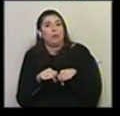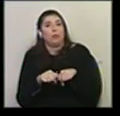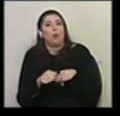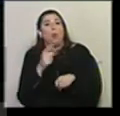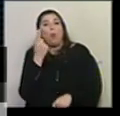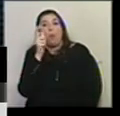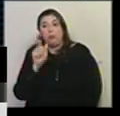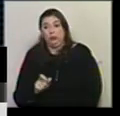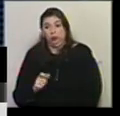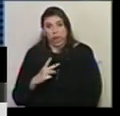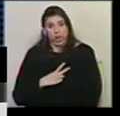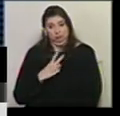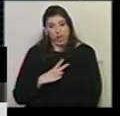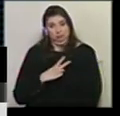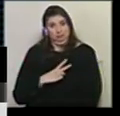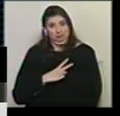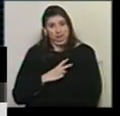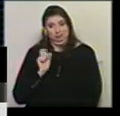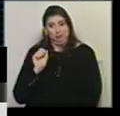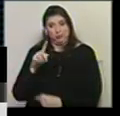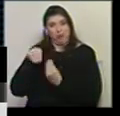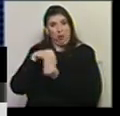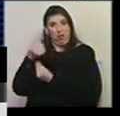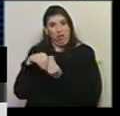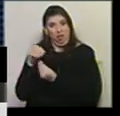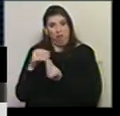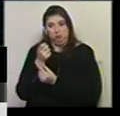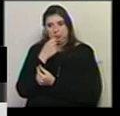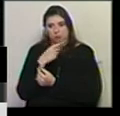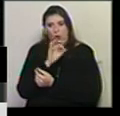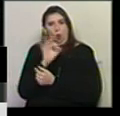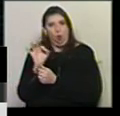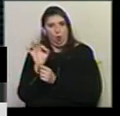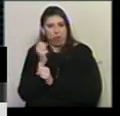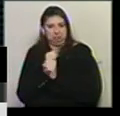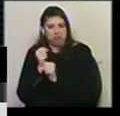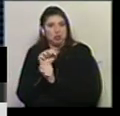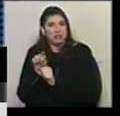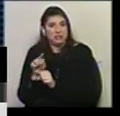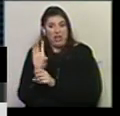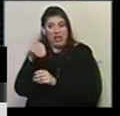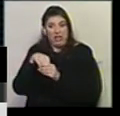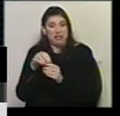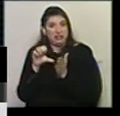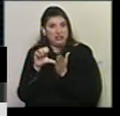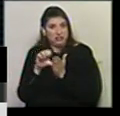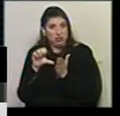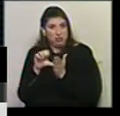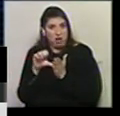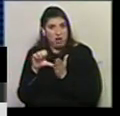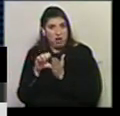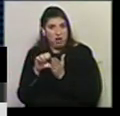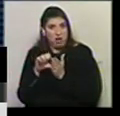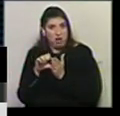se enfrenta a la necesidad para él o para un familiar de un medicamento, de una prestación de salud, si esa prestación está en el sistema, si está a cargo del prestador porque está en el